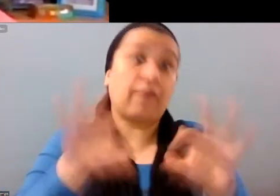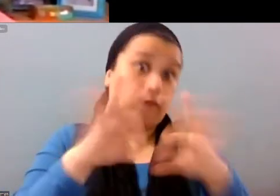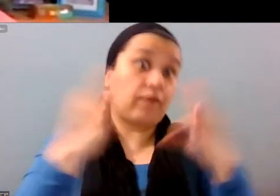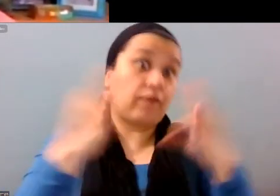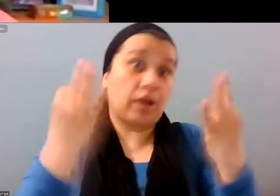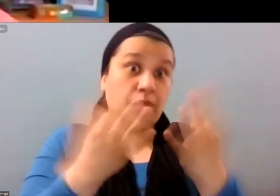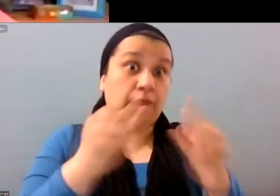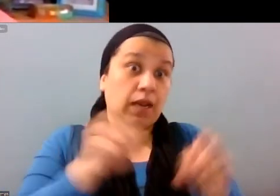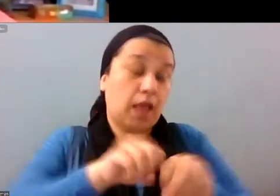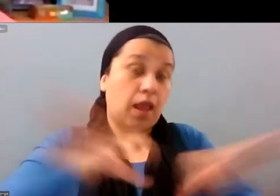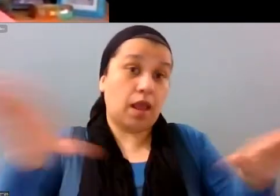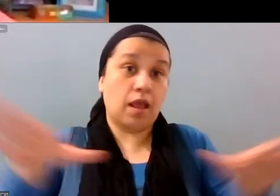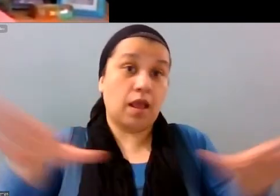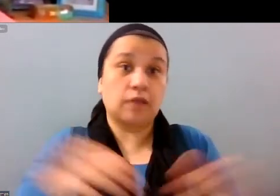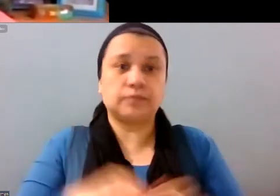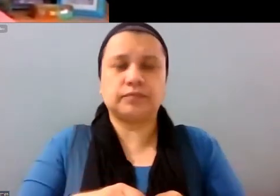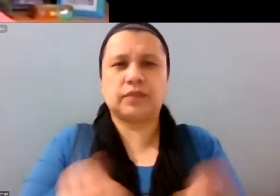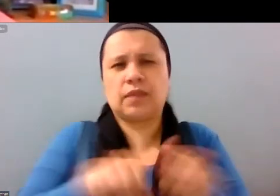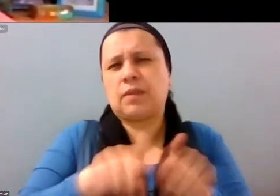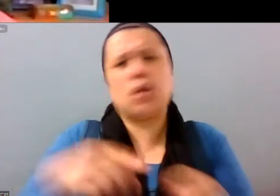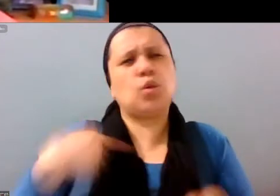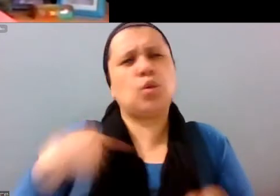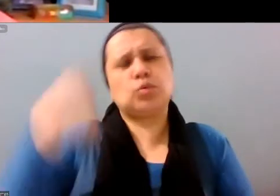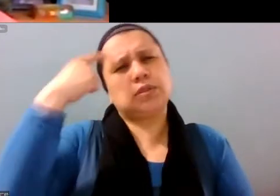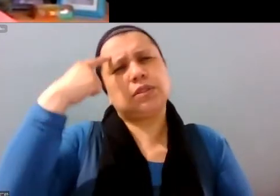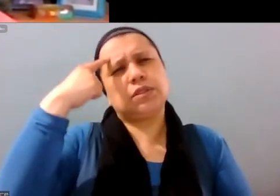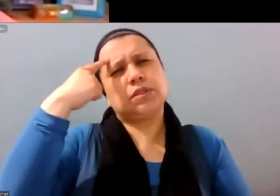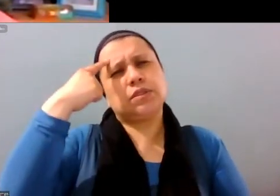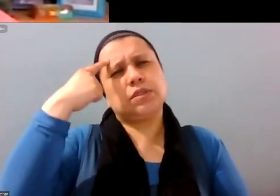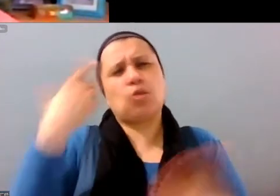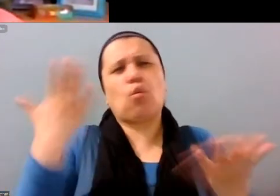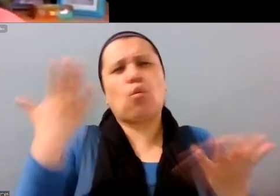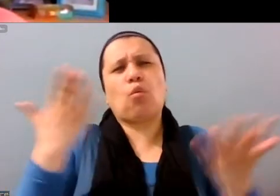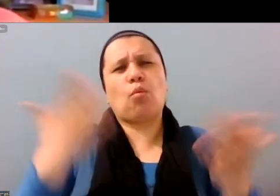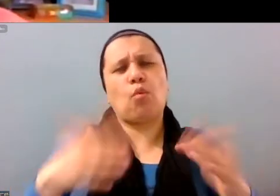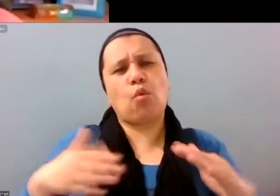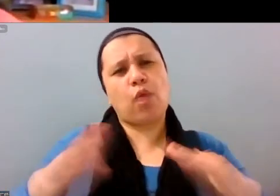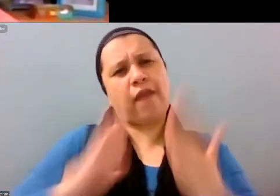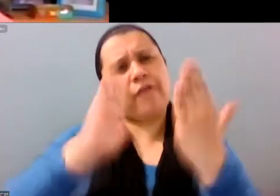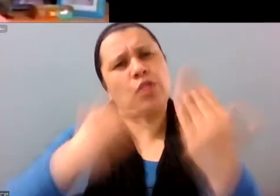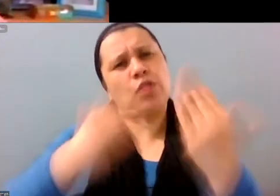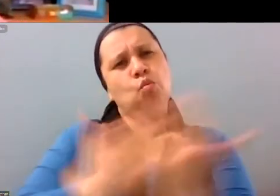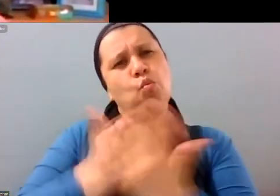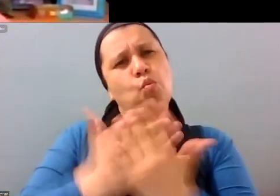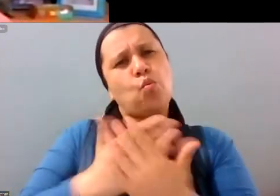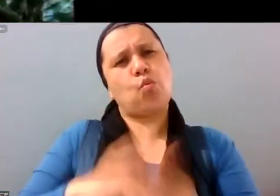para conocer cómo poder enfrentar esta esta nueva normalidad